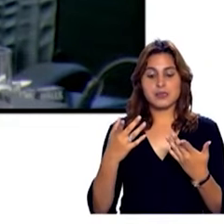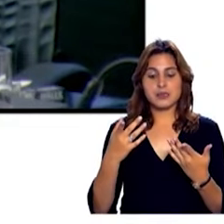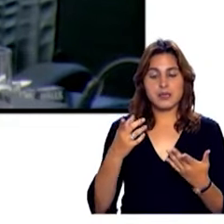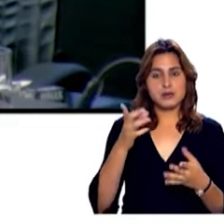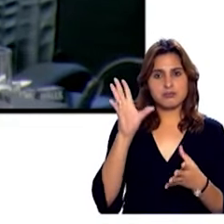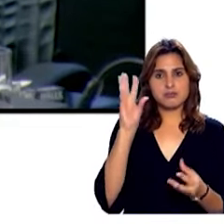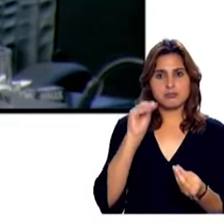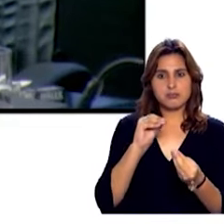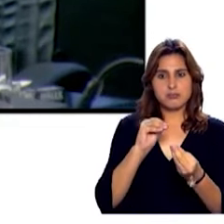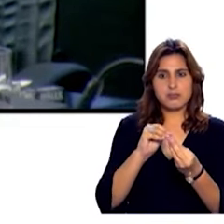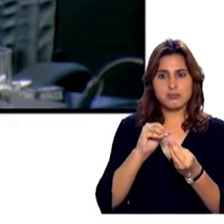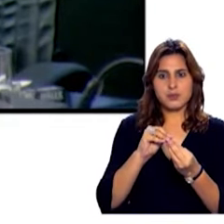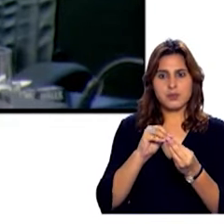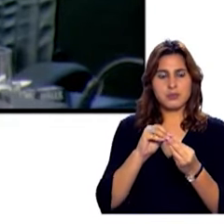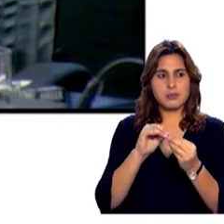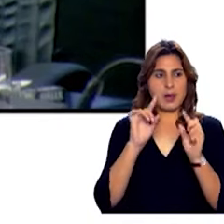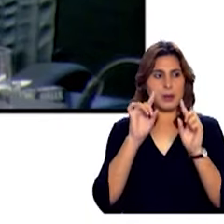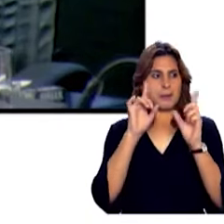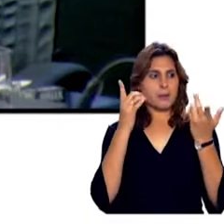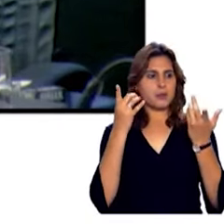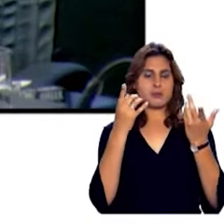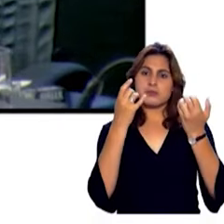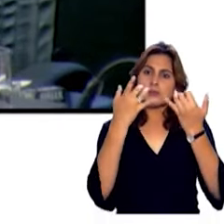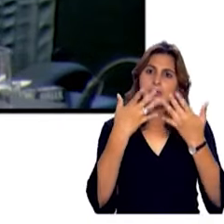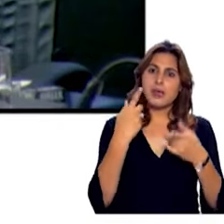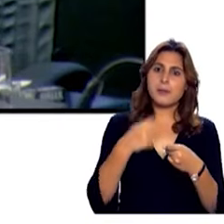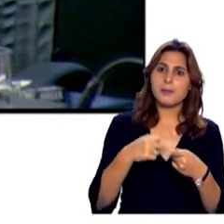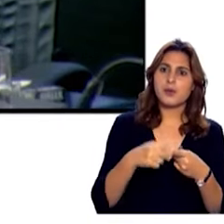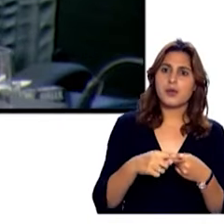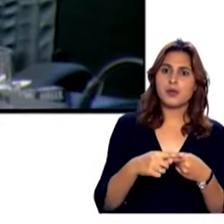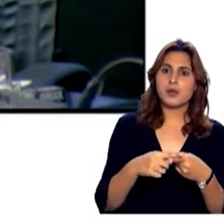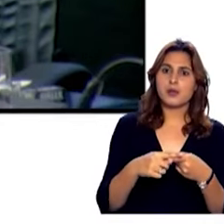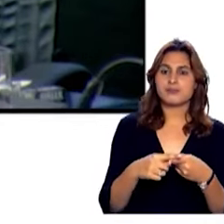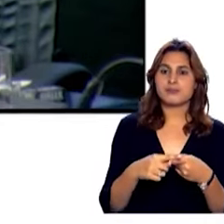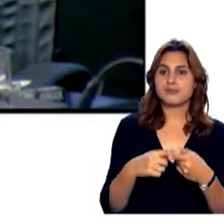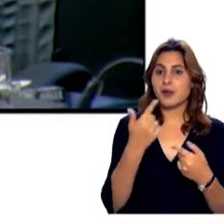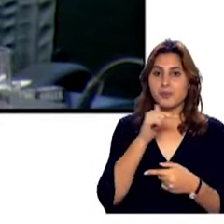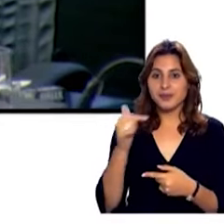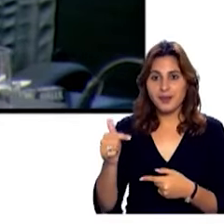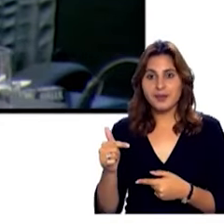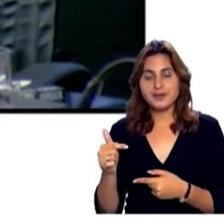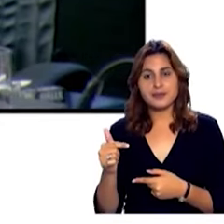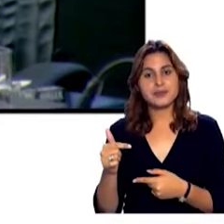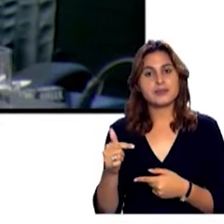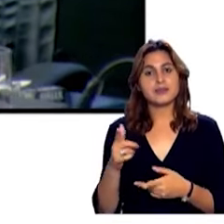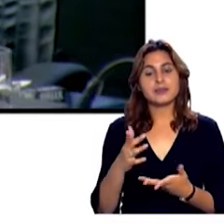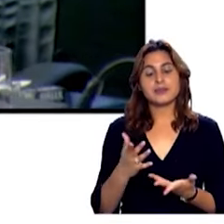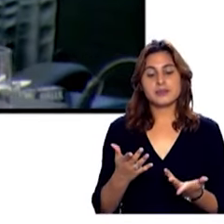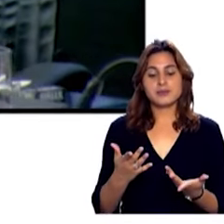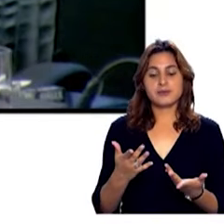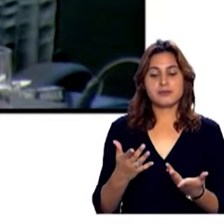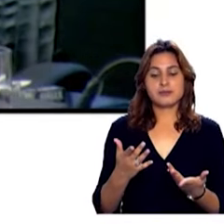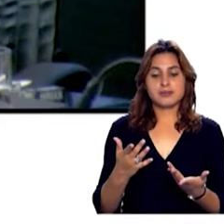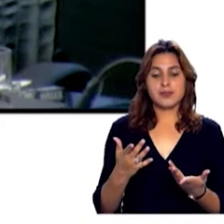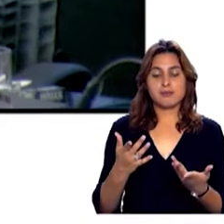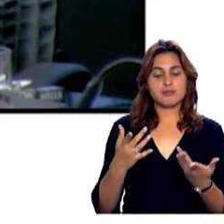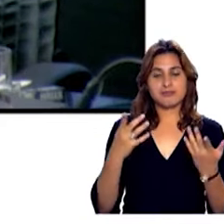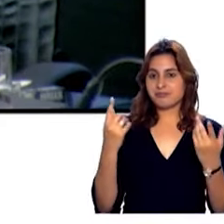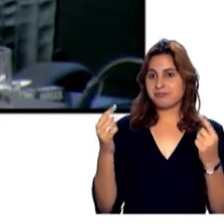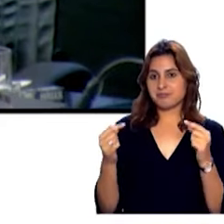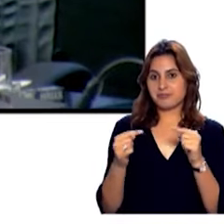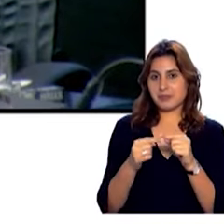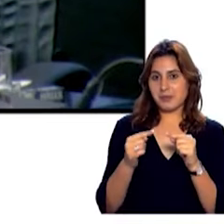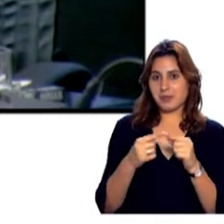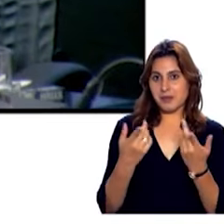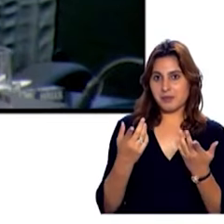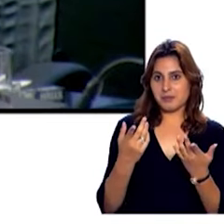explicas pues formalizar un recurs diend recurro aplic de tal precepto Pero si no por luego realmente